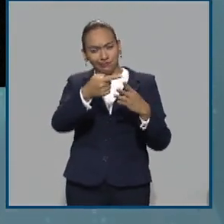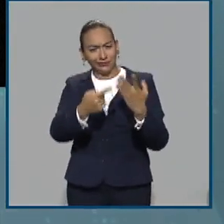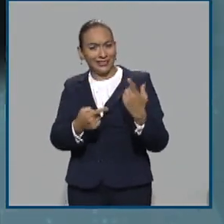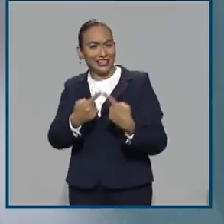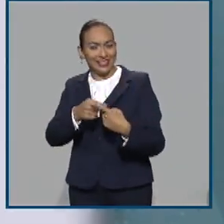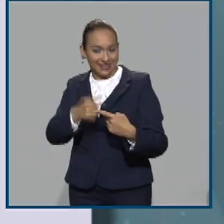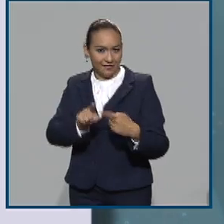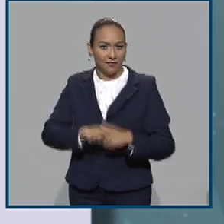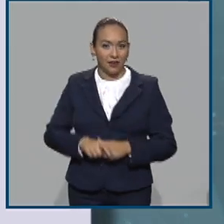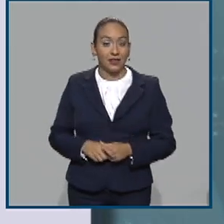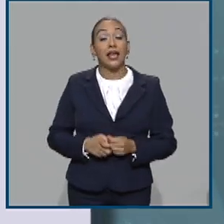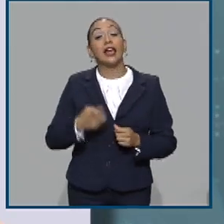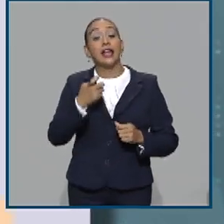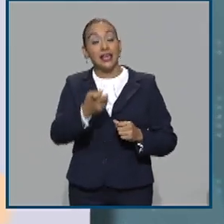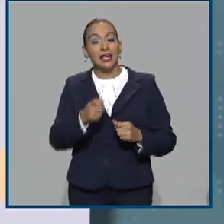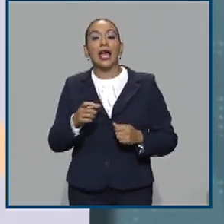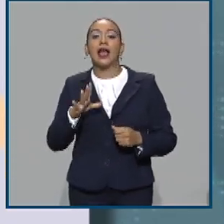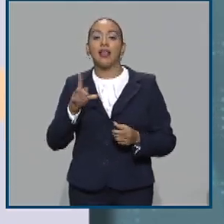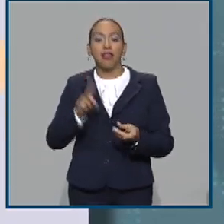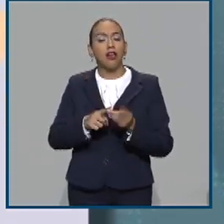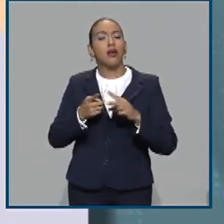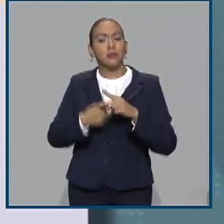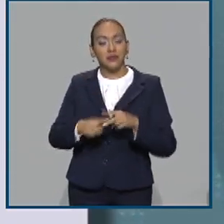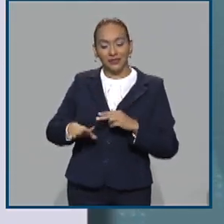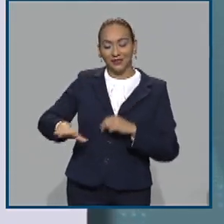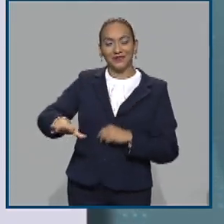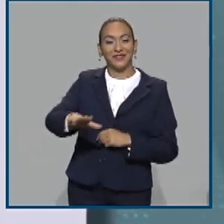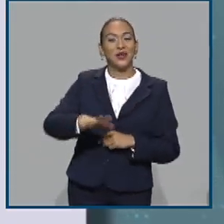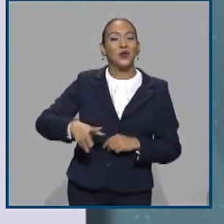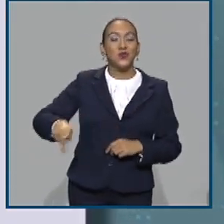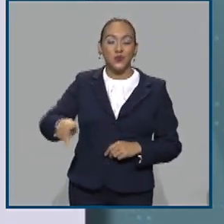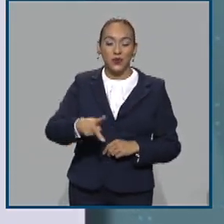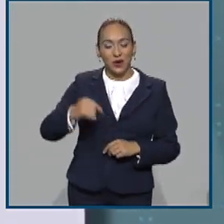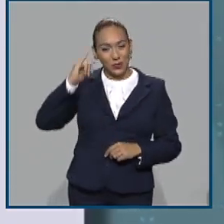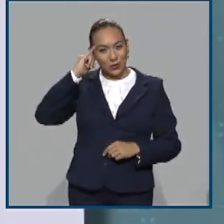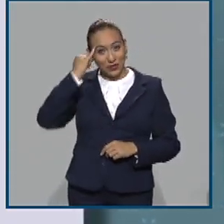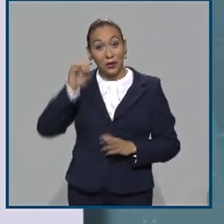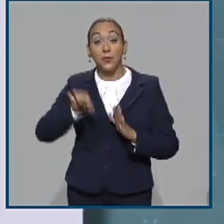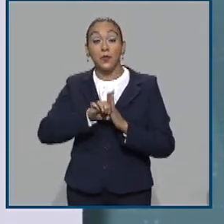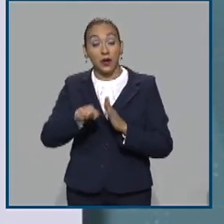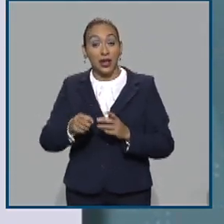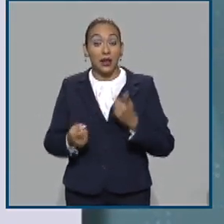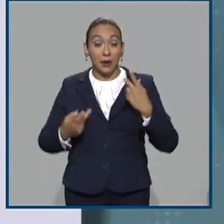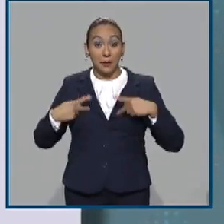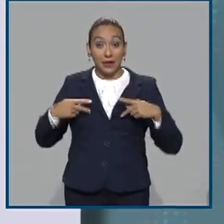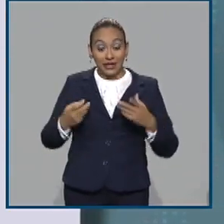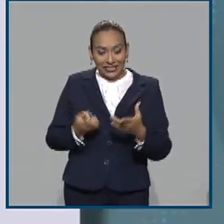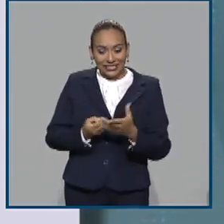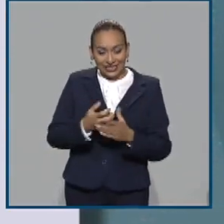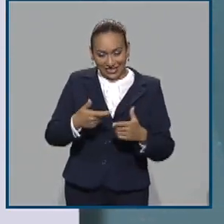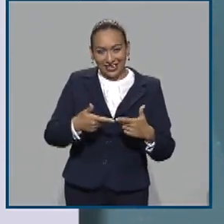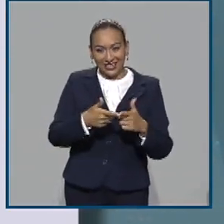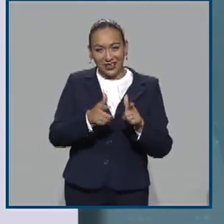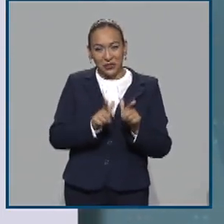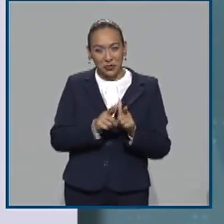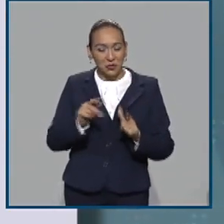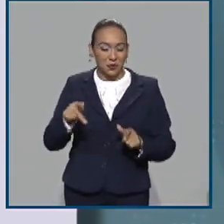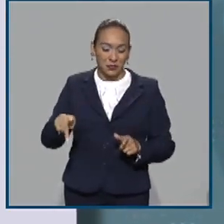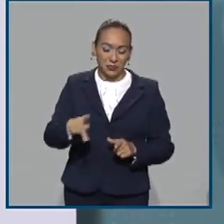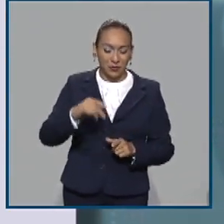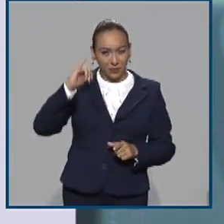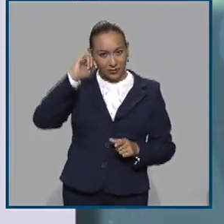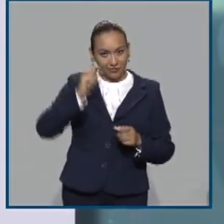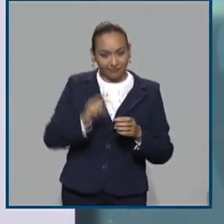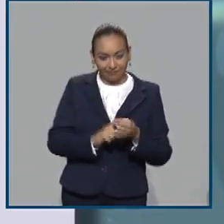sustentada originalmente en sus pueblos indígenas, es decir, aquellos que descienden de poblaciones que habitan en el territorio actual y